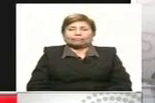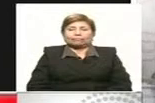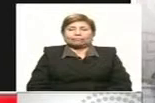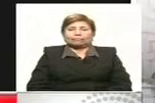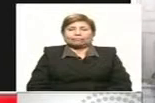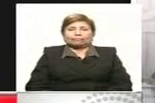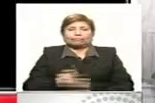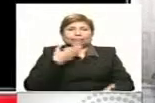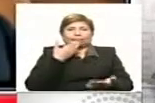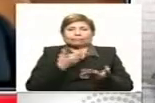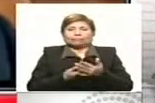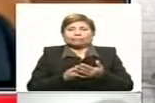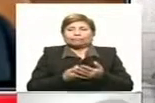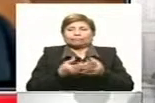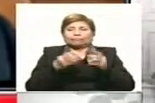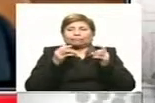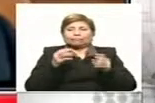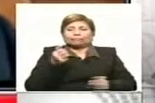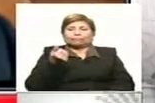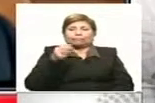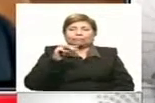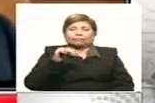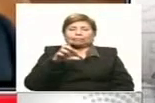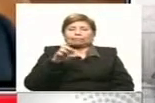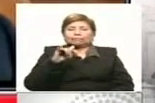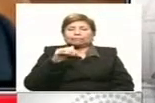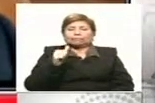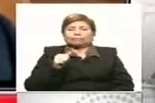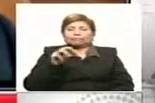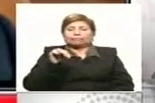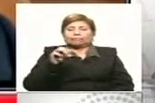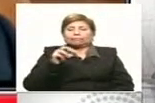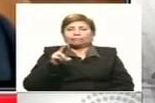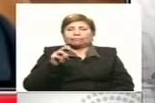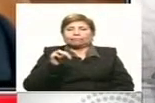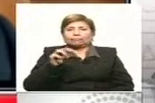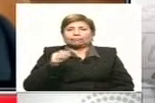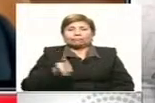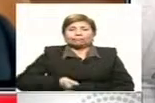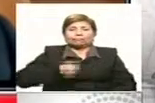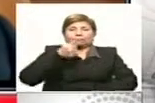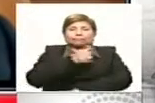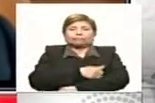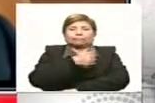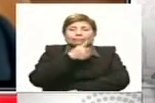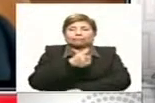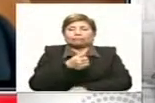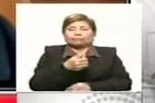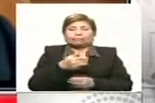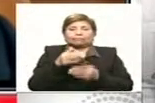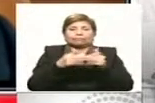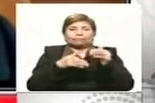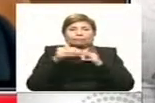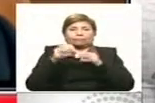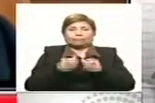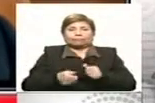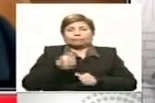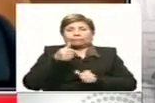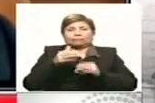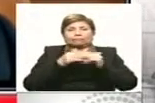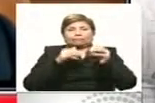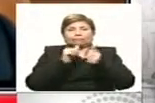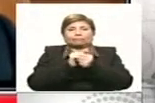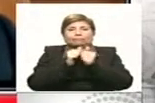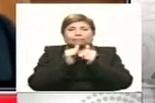Gracias, doctora Amalia Moreno, directora de la Autoridad para la Reconstrucción con